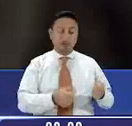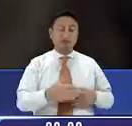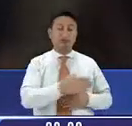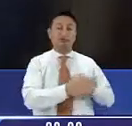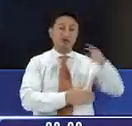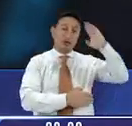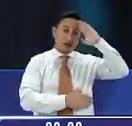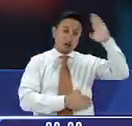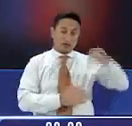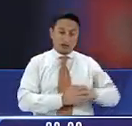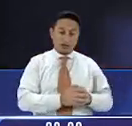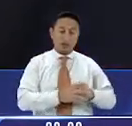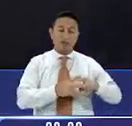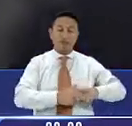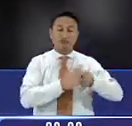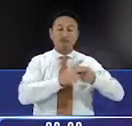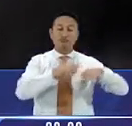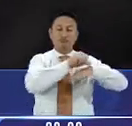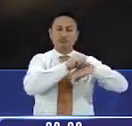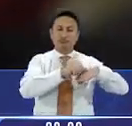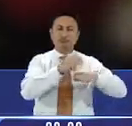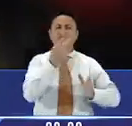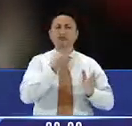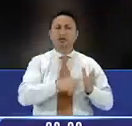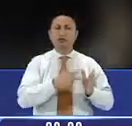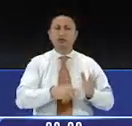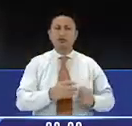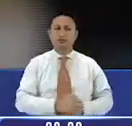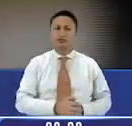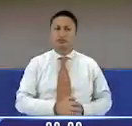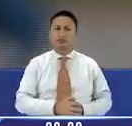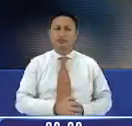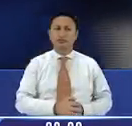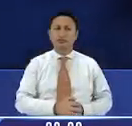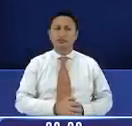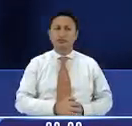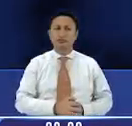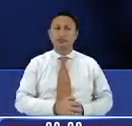criminalística para determinar las reales causas del deceso. Además, para el